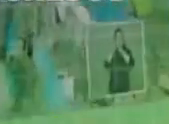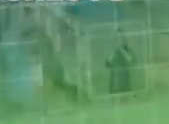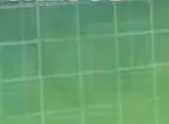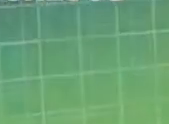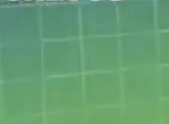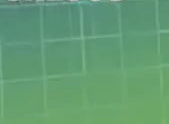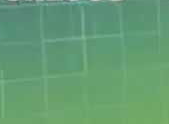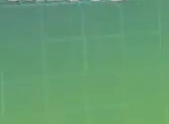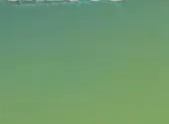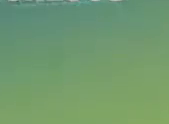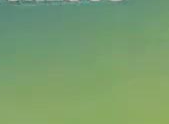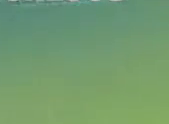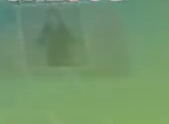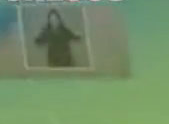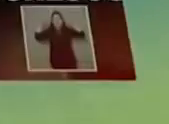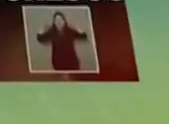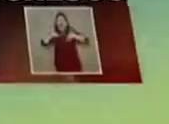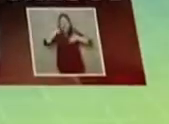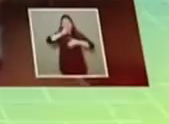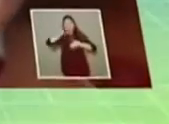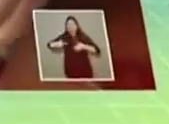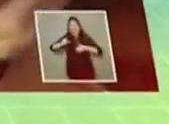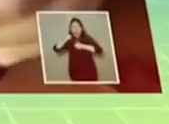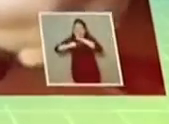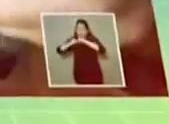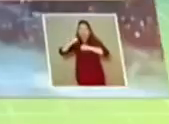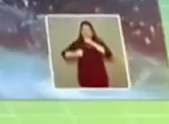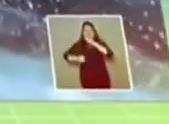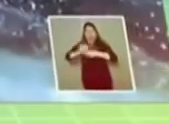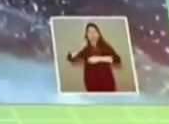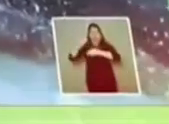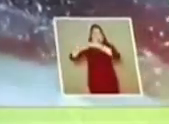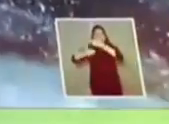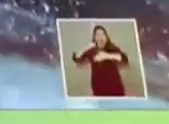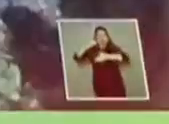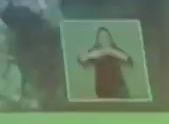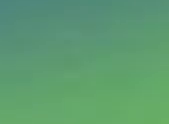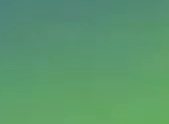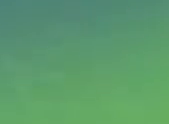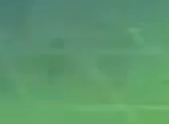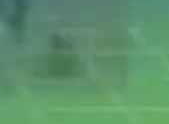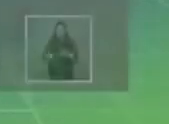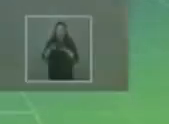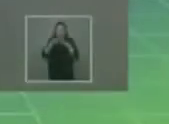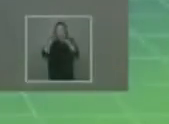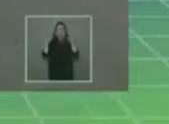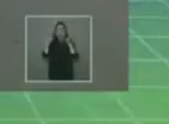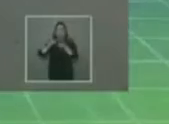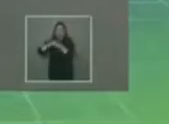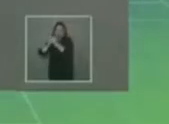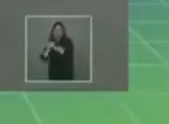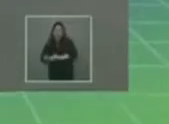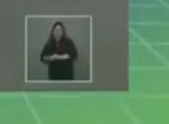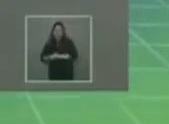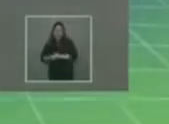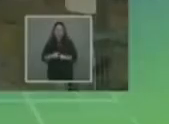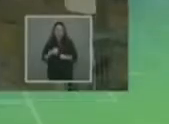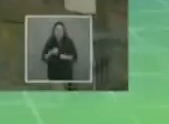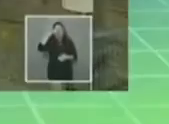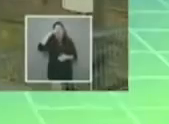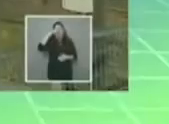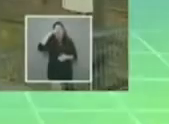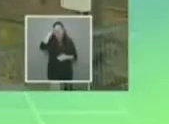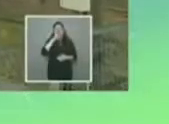distinto. Cuéntame cómo logran esta tecnología en el papel que ustedes están produciendo. Sí, el batatazo